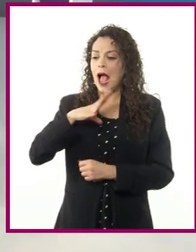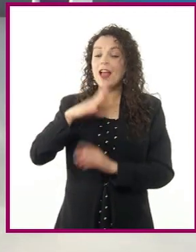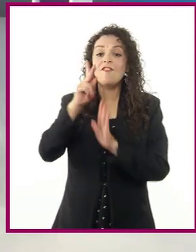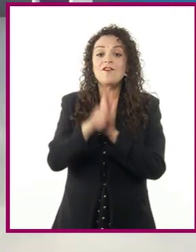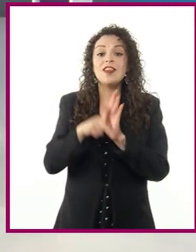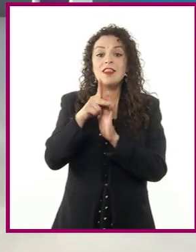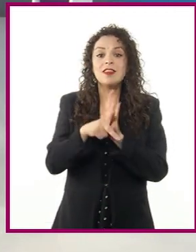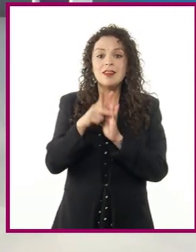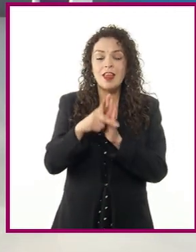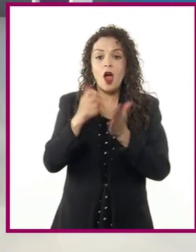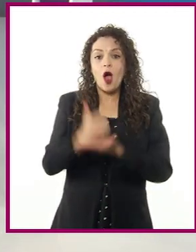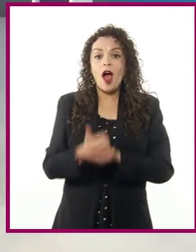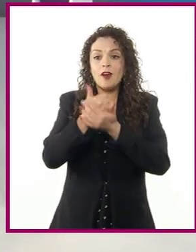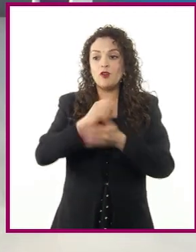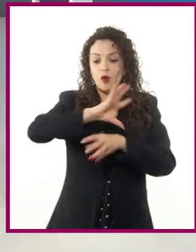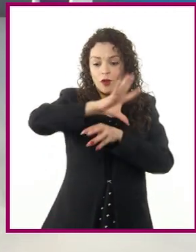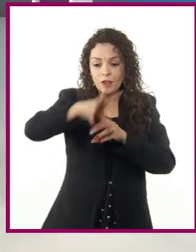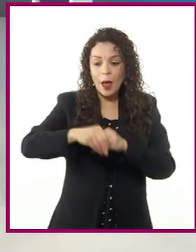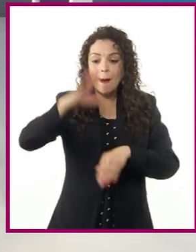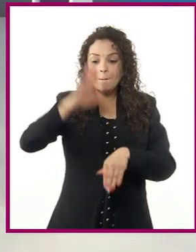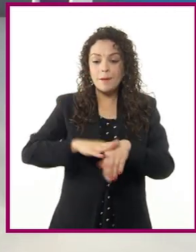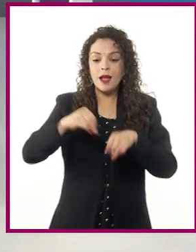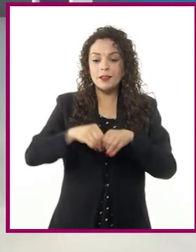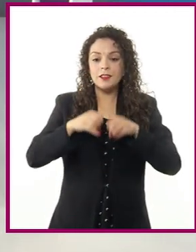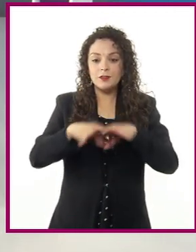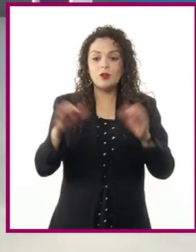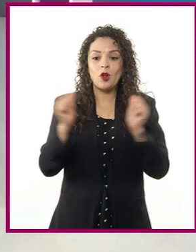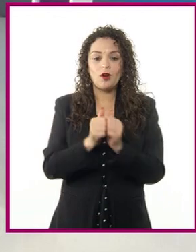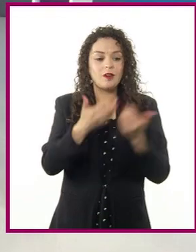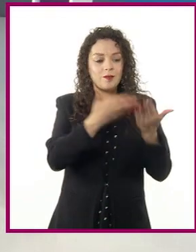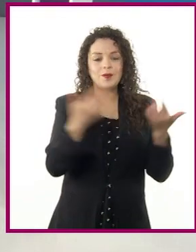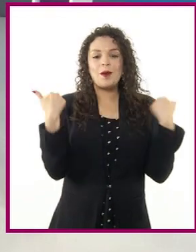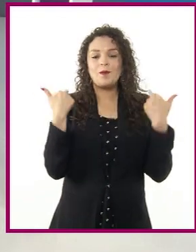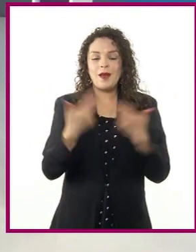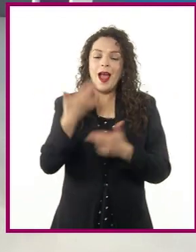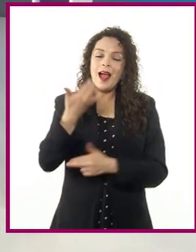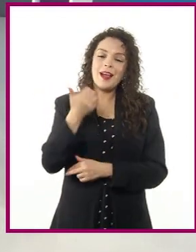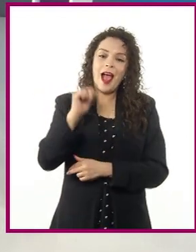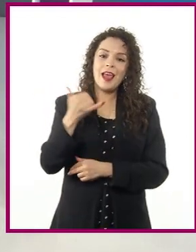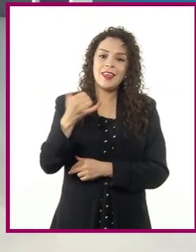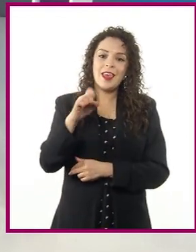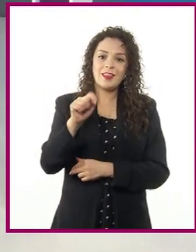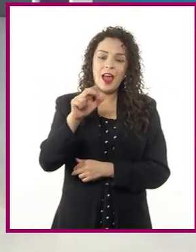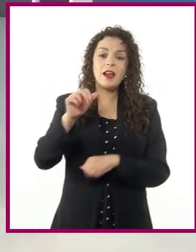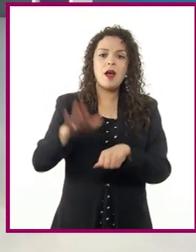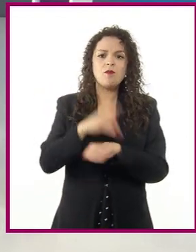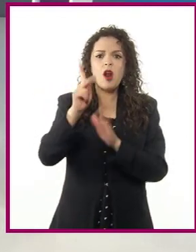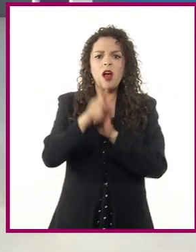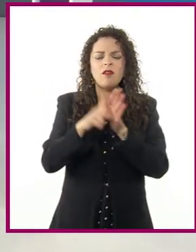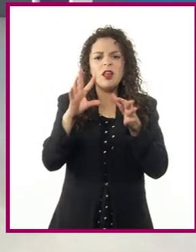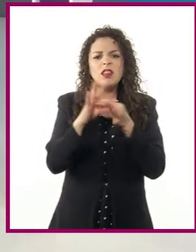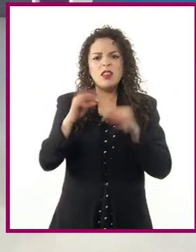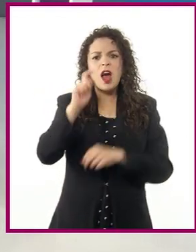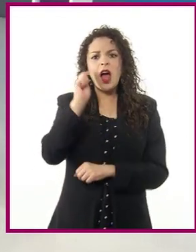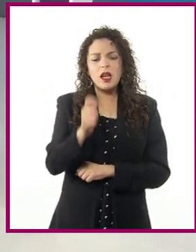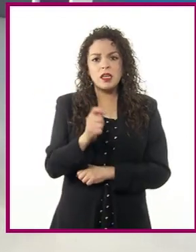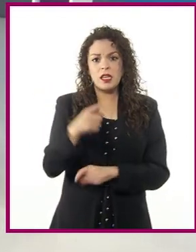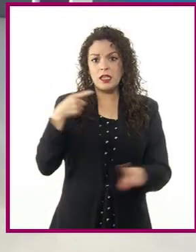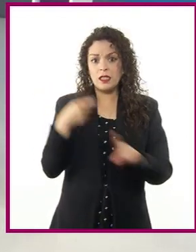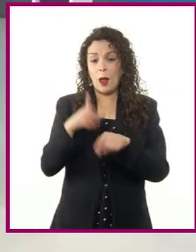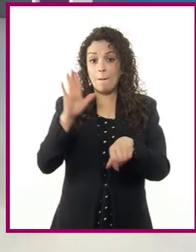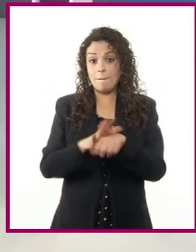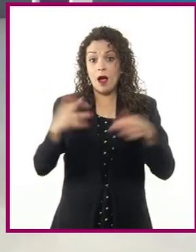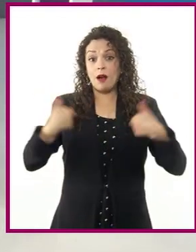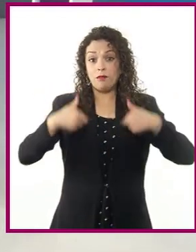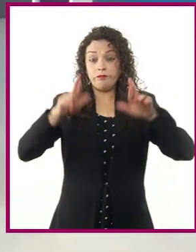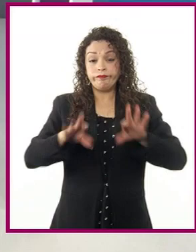que complementa la información que nos dio la maestra Cayetana. Pongan atención porque el video nos habla sobre uno de los aspectos más representativos de nuestra